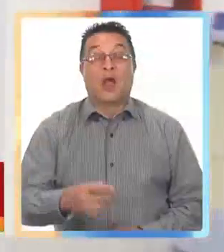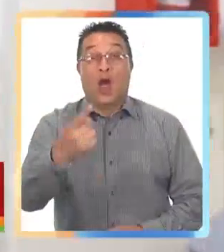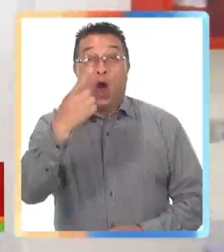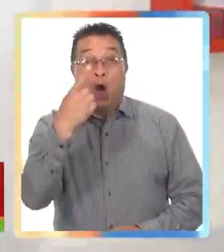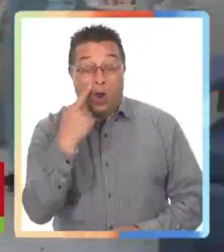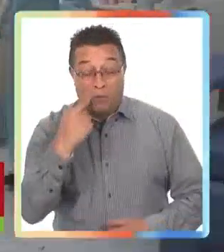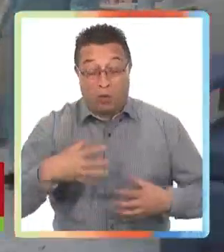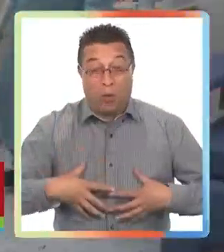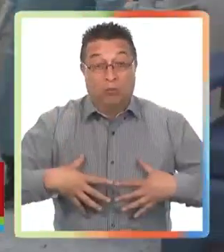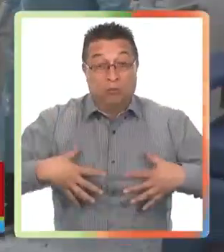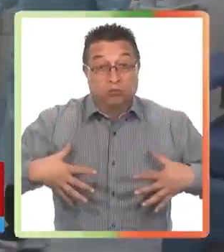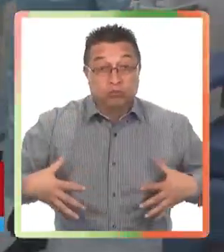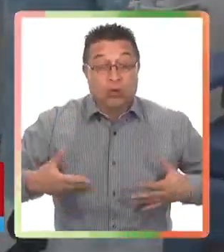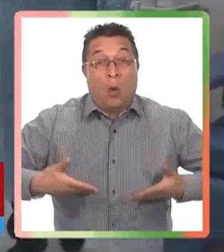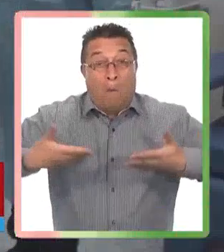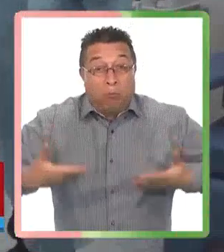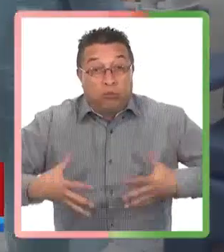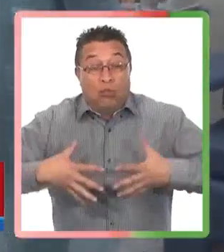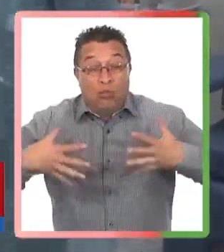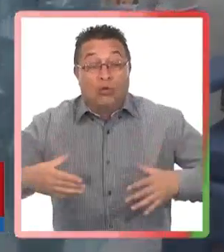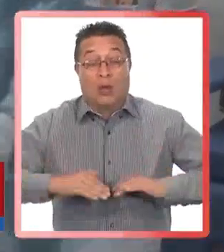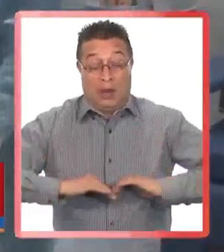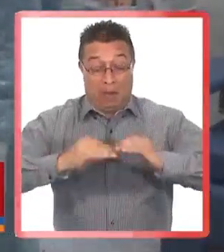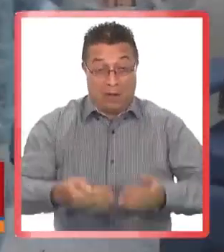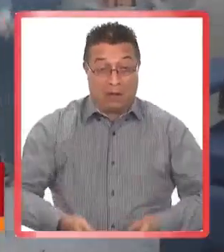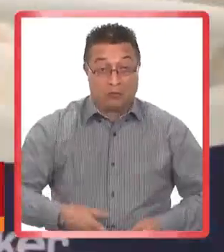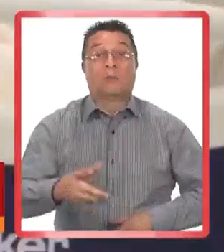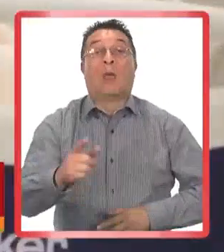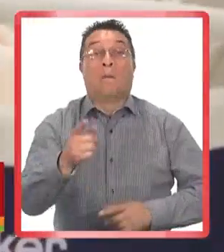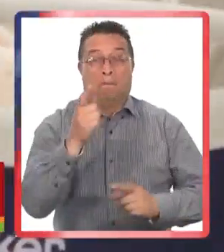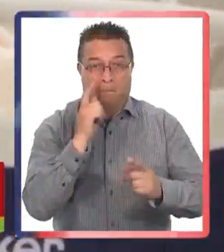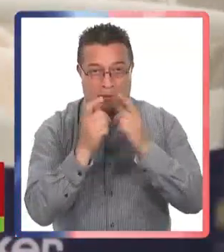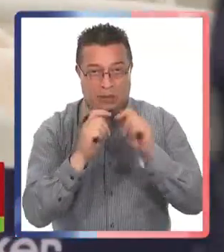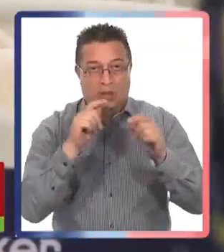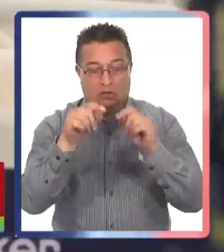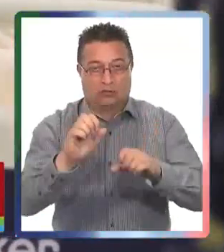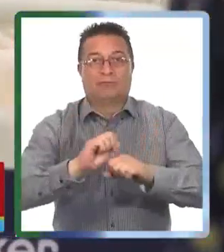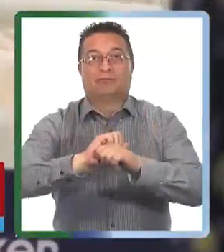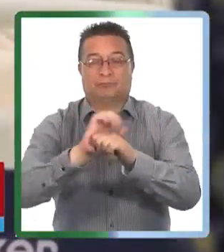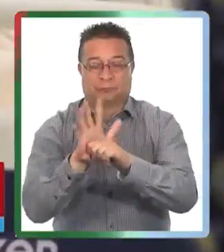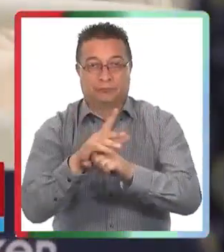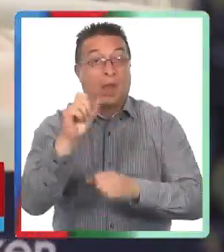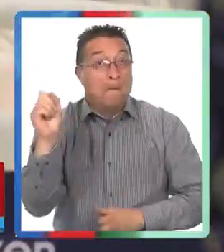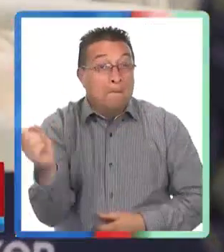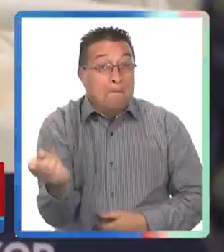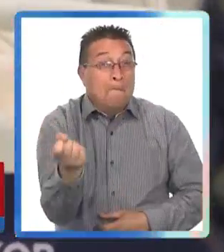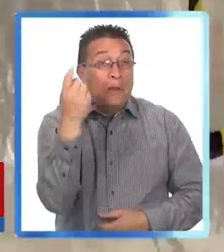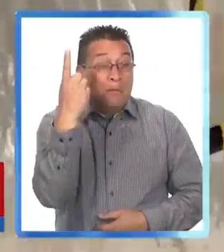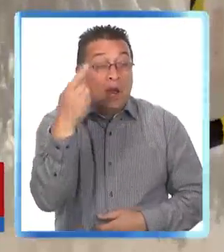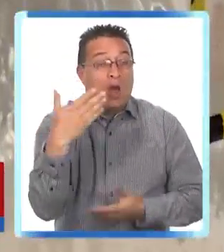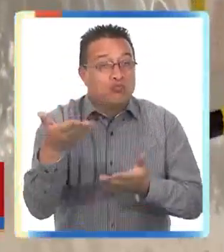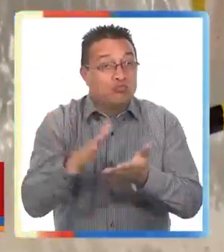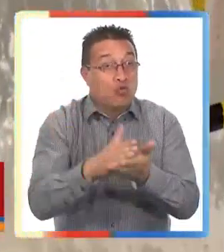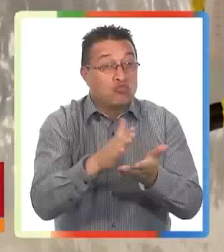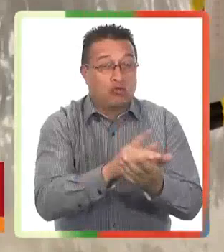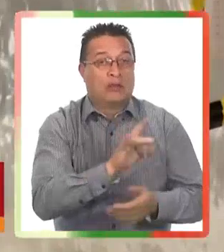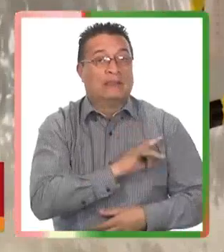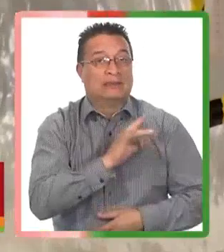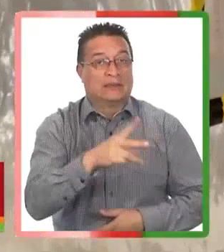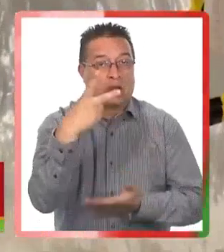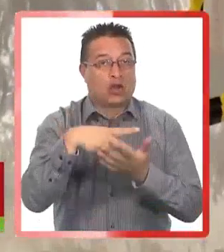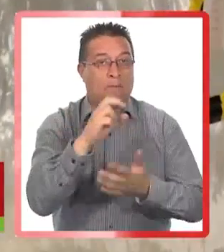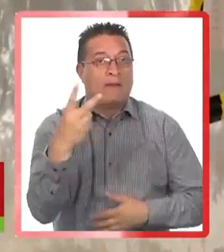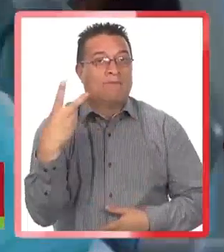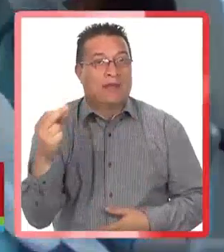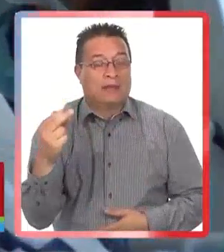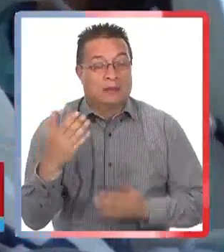Ser hombre, tener sobrepeso u obesidad y el embarazo son condiciones de riesgo frente al COVID-19, que fue la primera causa de muerte en Chile el